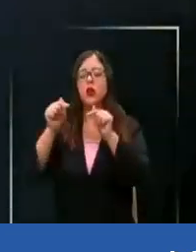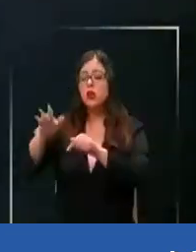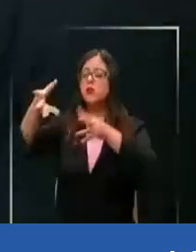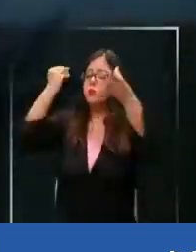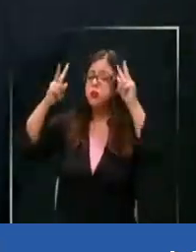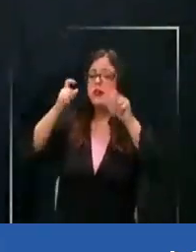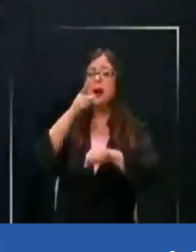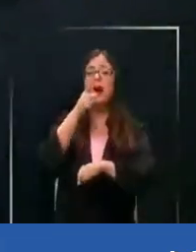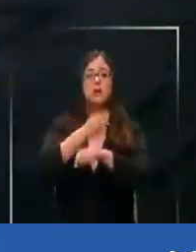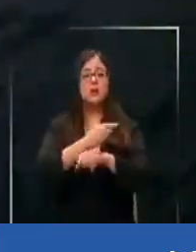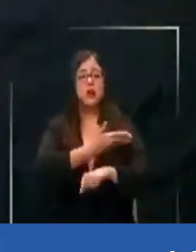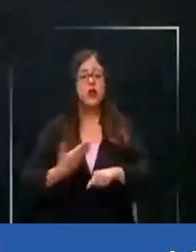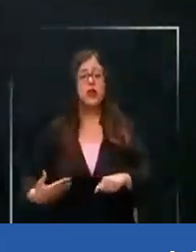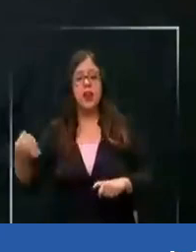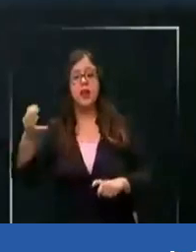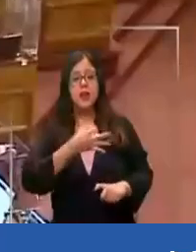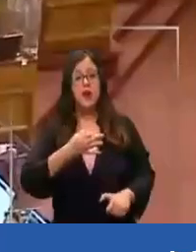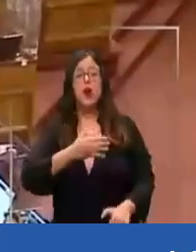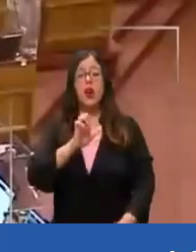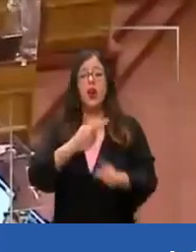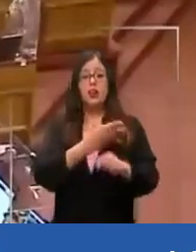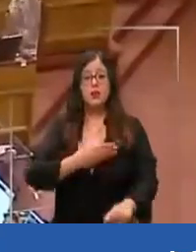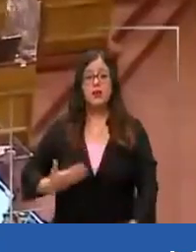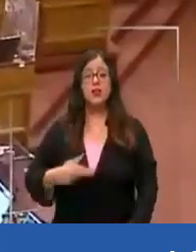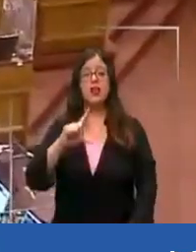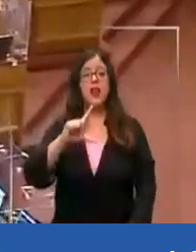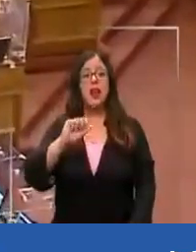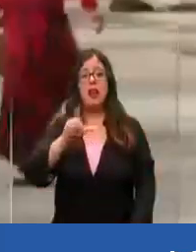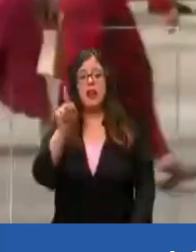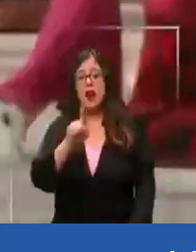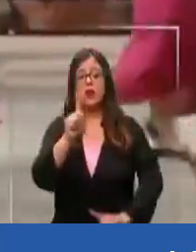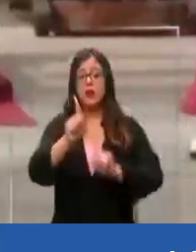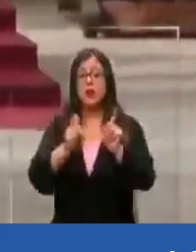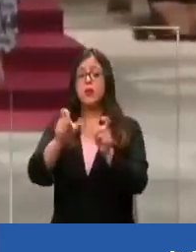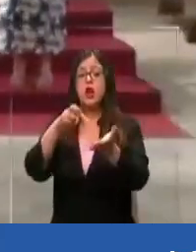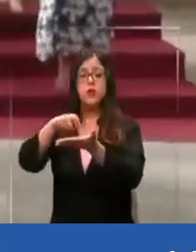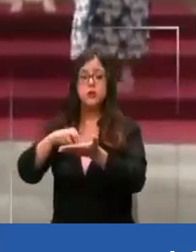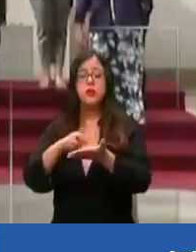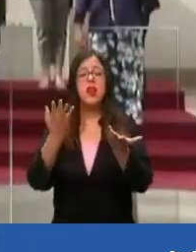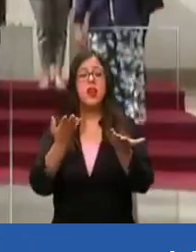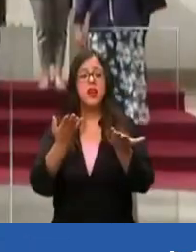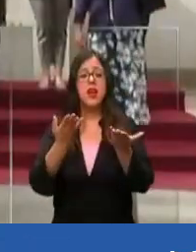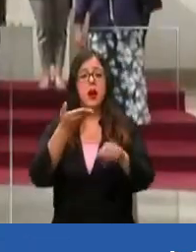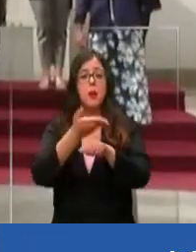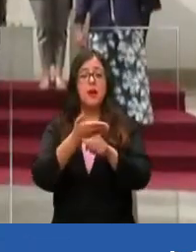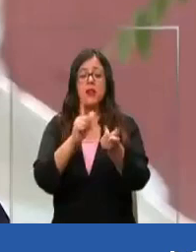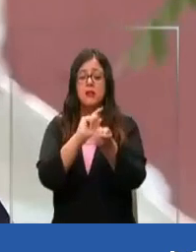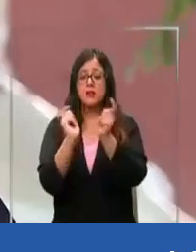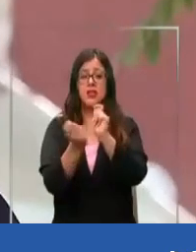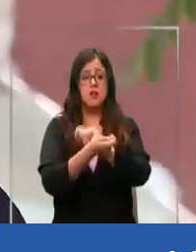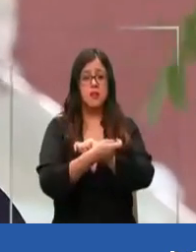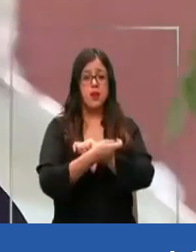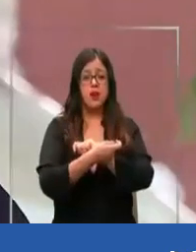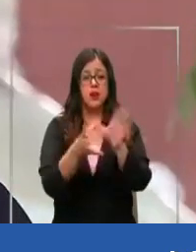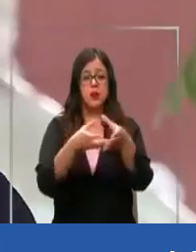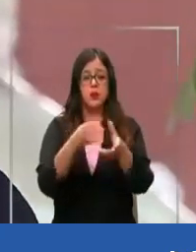que es gobernar, dijo también el expresidente Ricardo Lagos, mientras algunos parlamentarios recomiendan enmendar el rumbo con un cambio de gabinete. Se